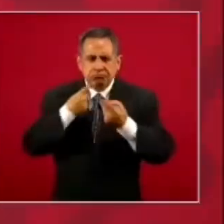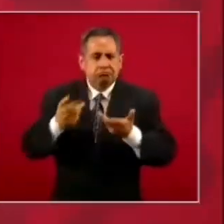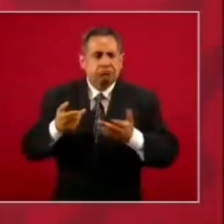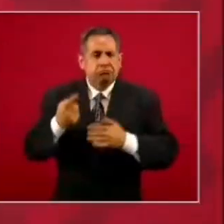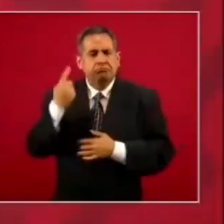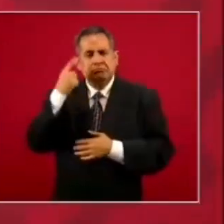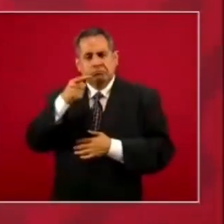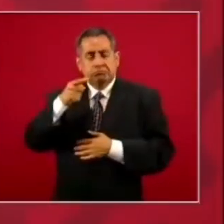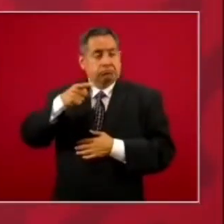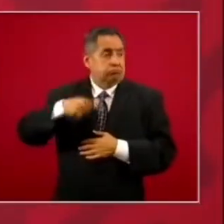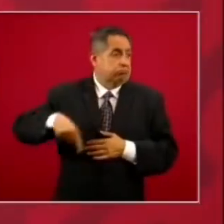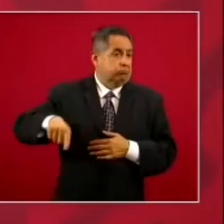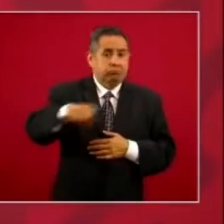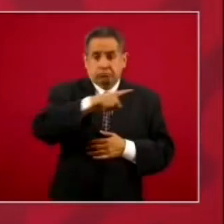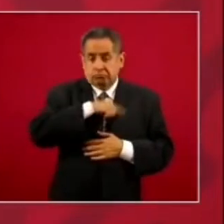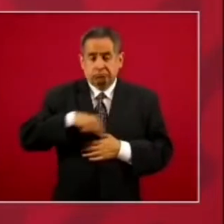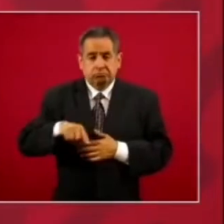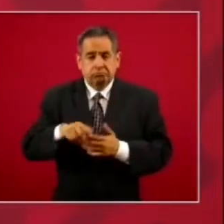para que todos